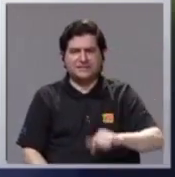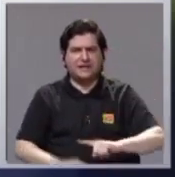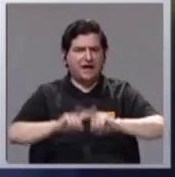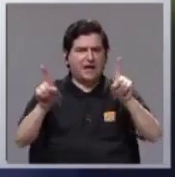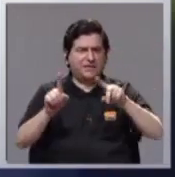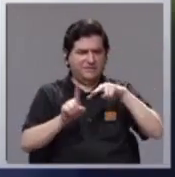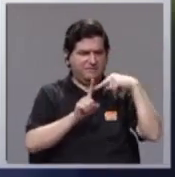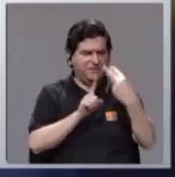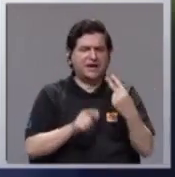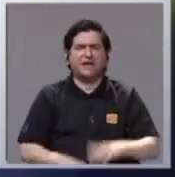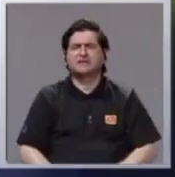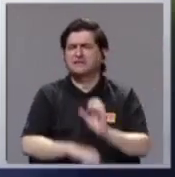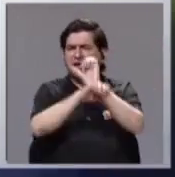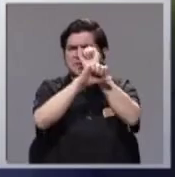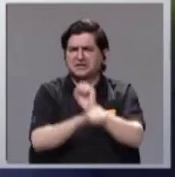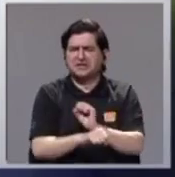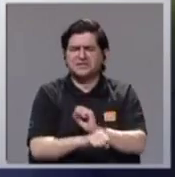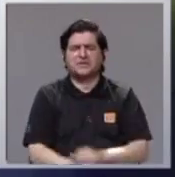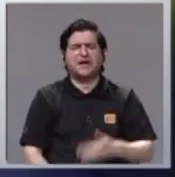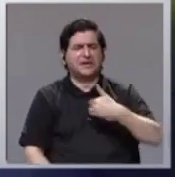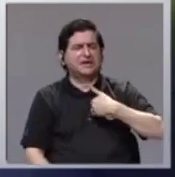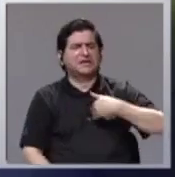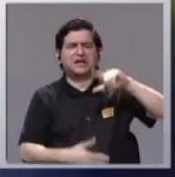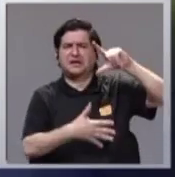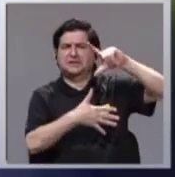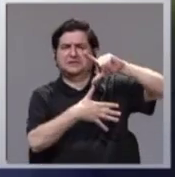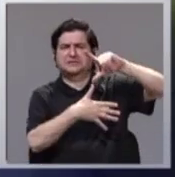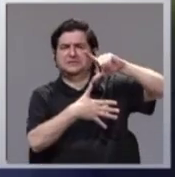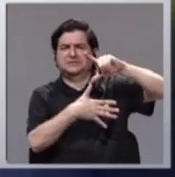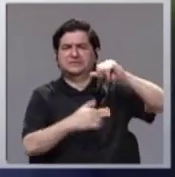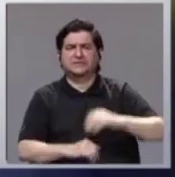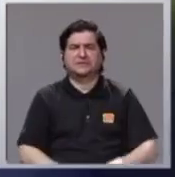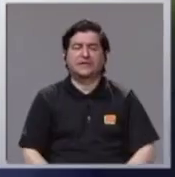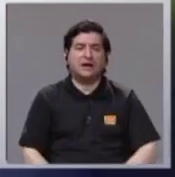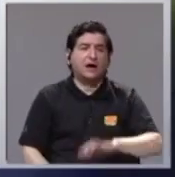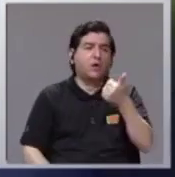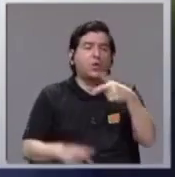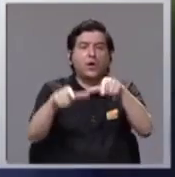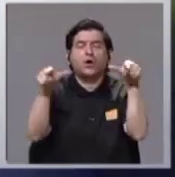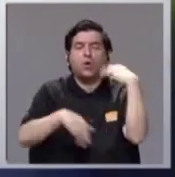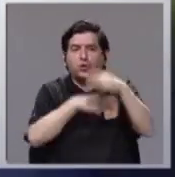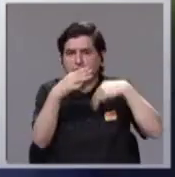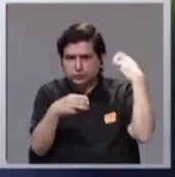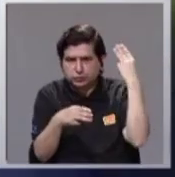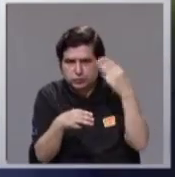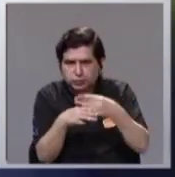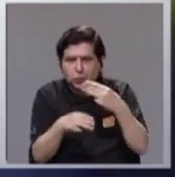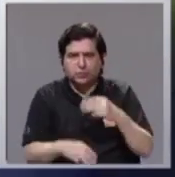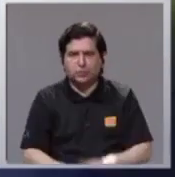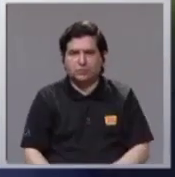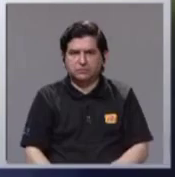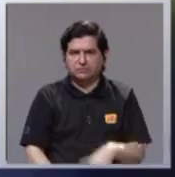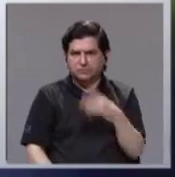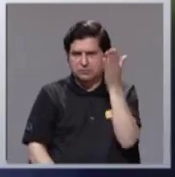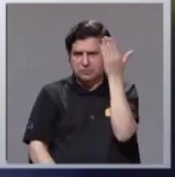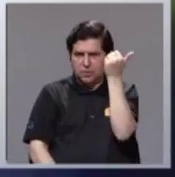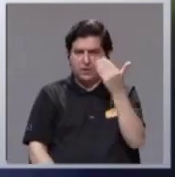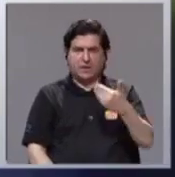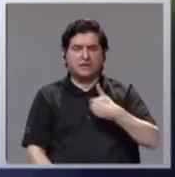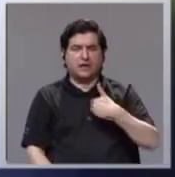poco diferente de la tradicional que tenemos, que conocemos en América Latina y en otras partes del